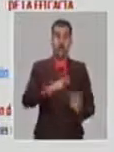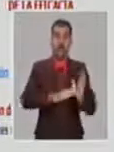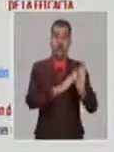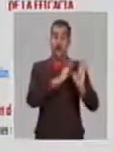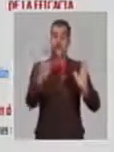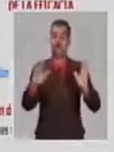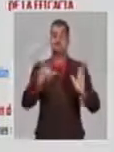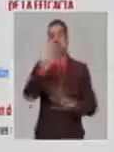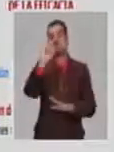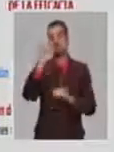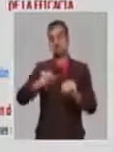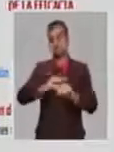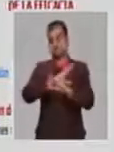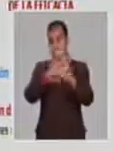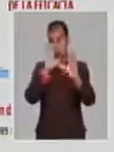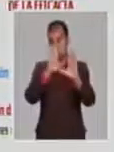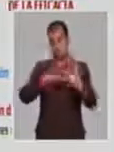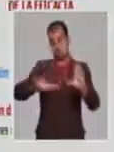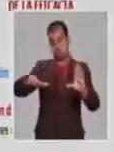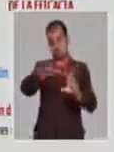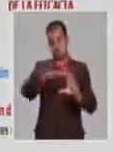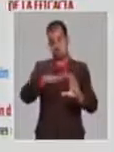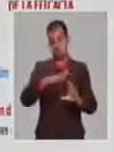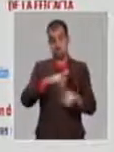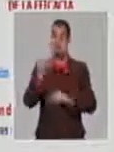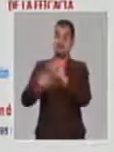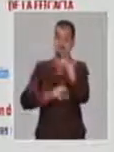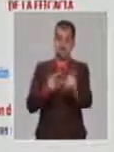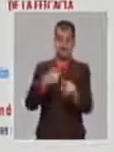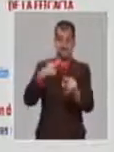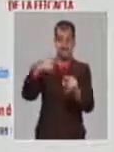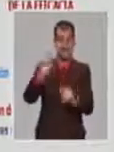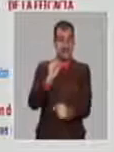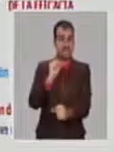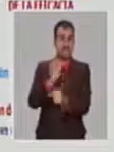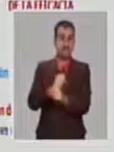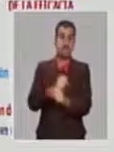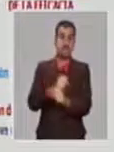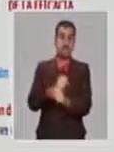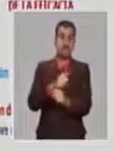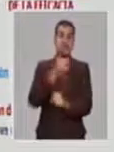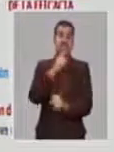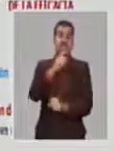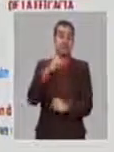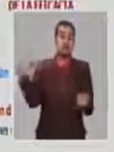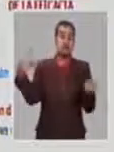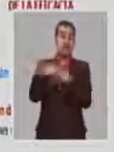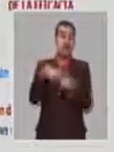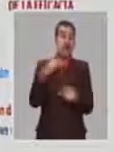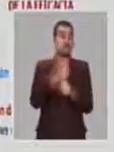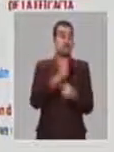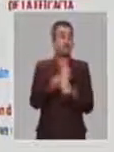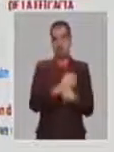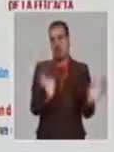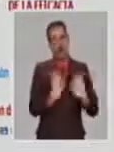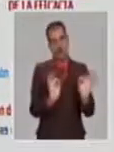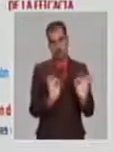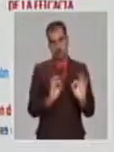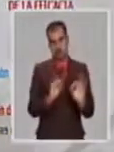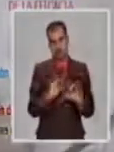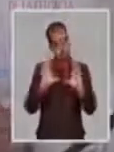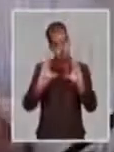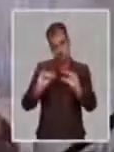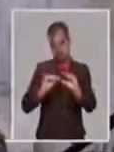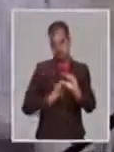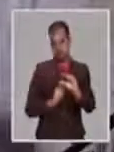mañana van a estar funcionando los vacunatorios, de forma tal que los trabajadores también no se interfiera con su trabajo y demás.